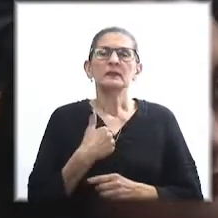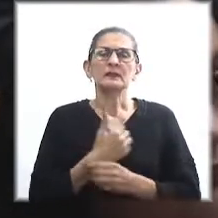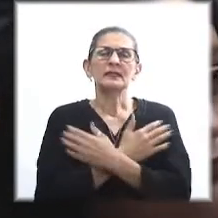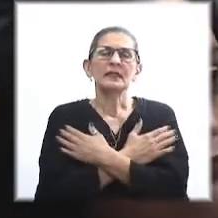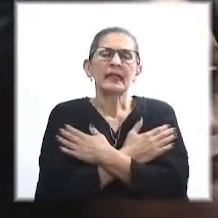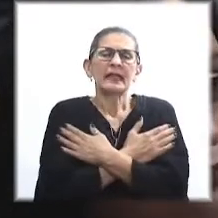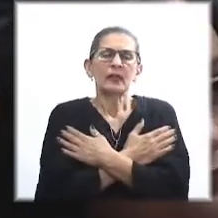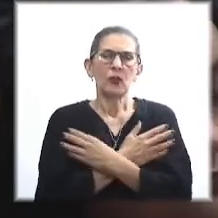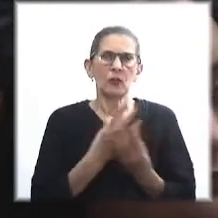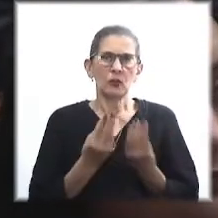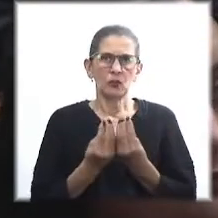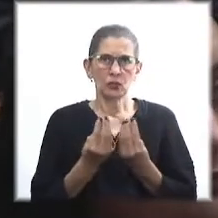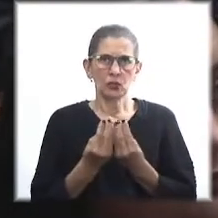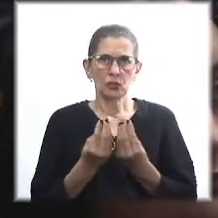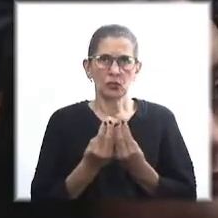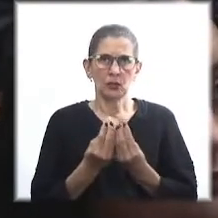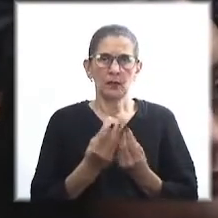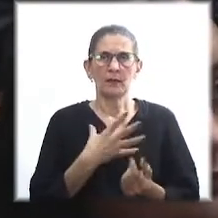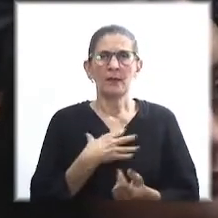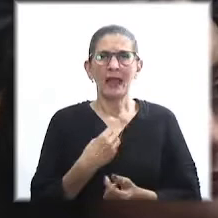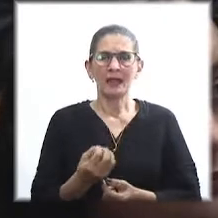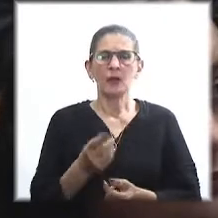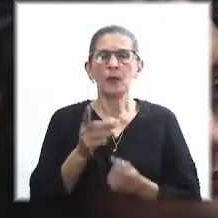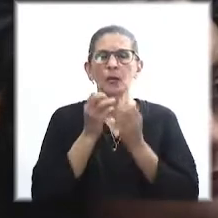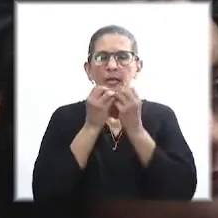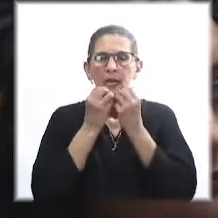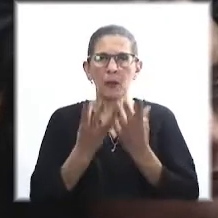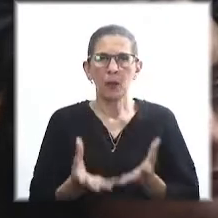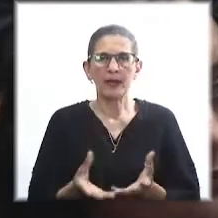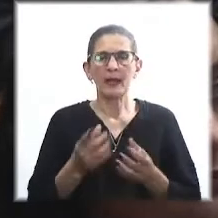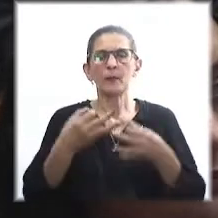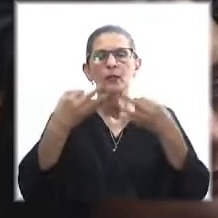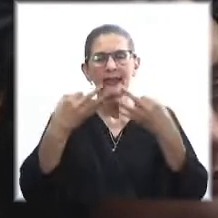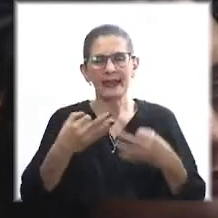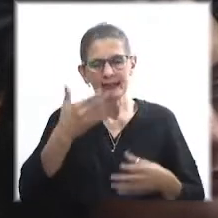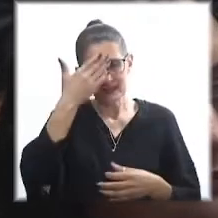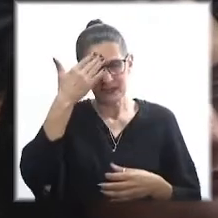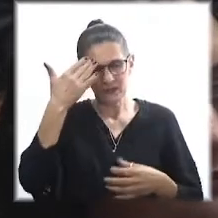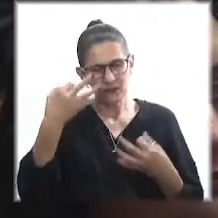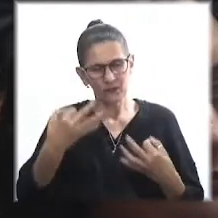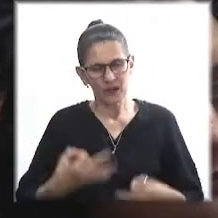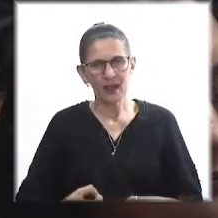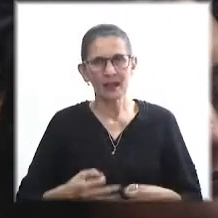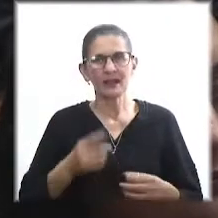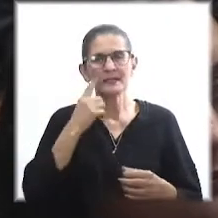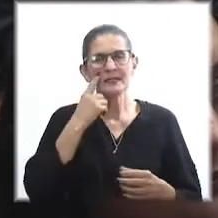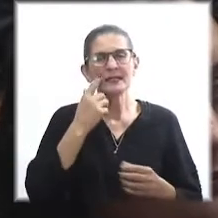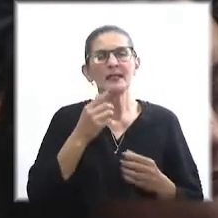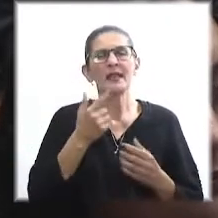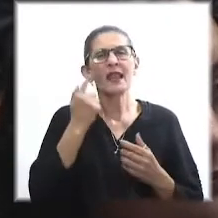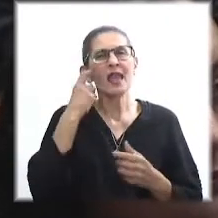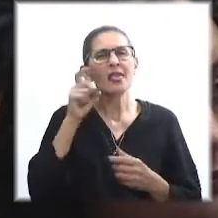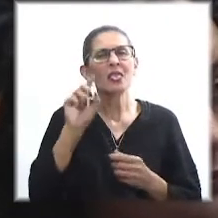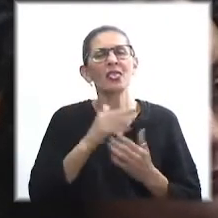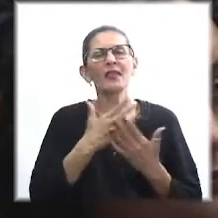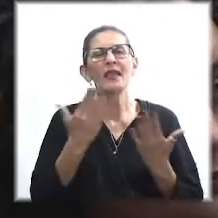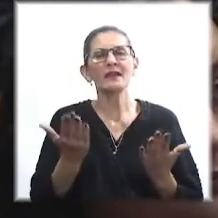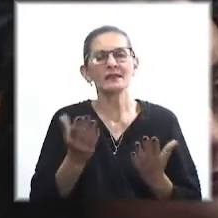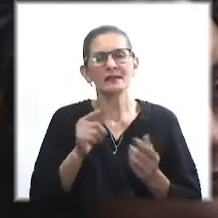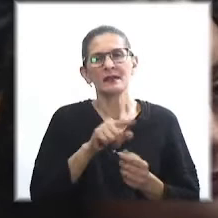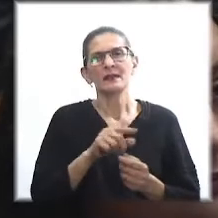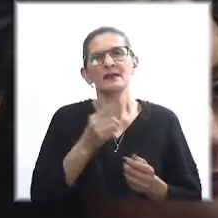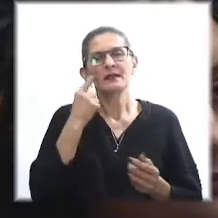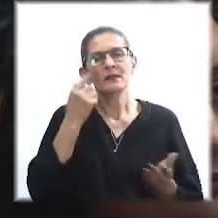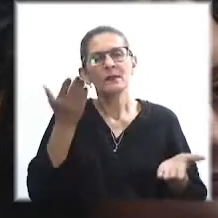mucho, divisa blanca, porque eres buena, porque eres franca, y en el monte de las ideas, alta y airosa